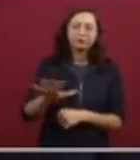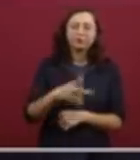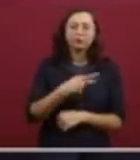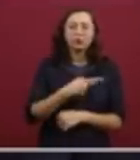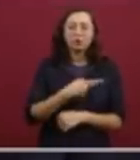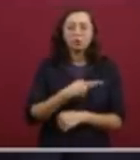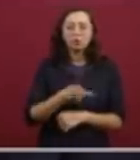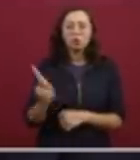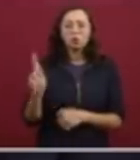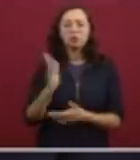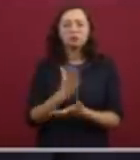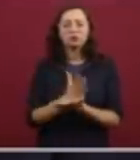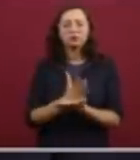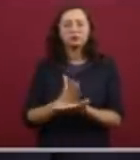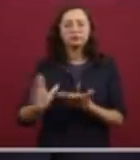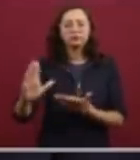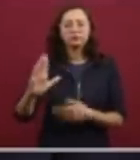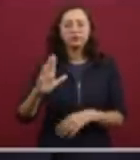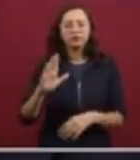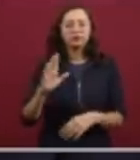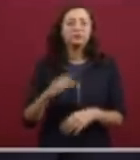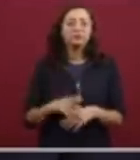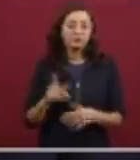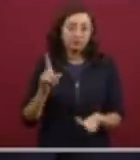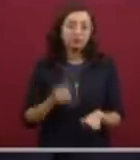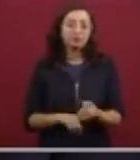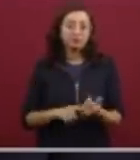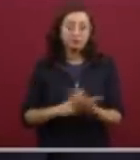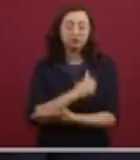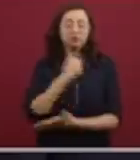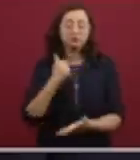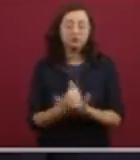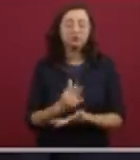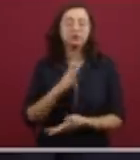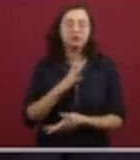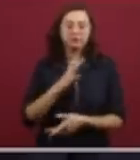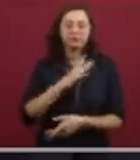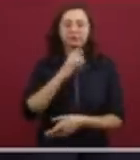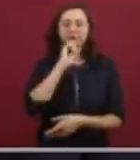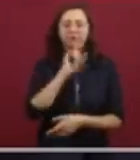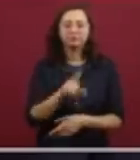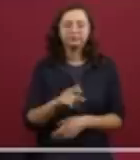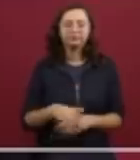pobres de las grandes ciudades del país.